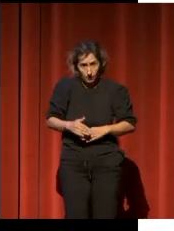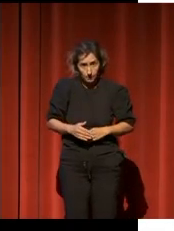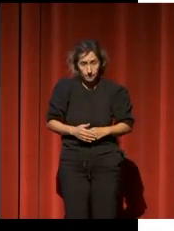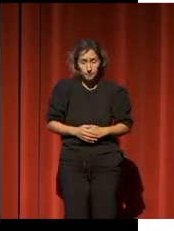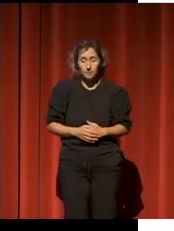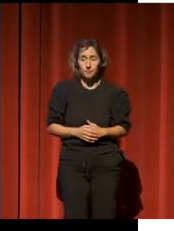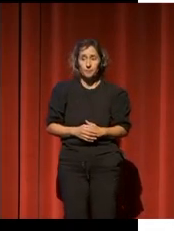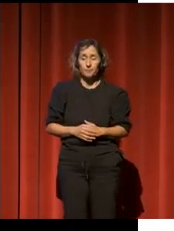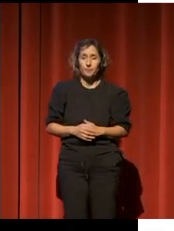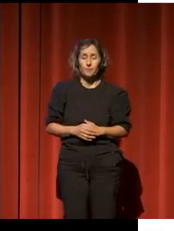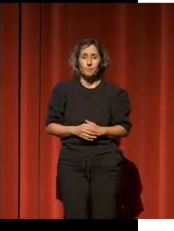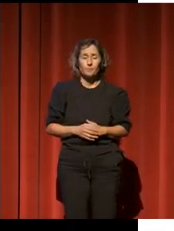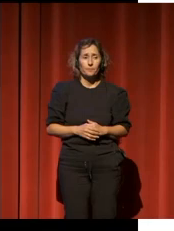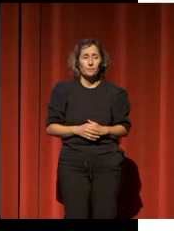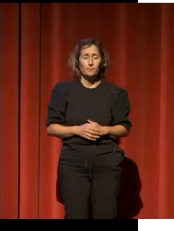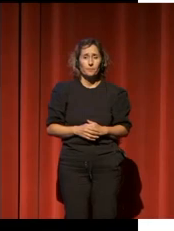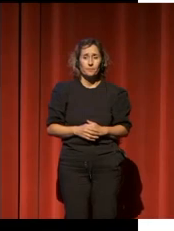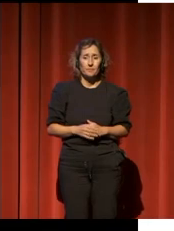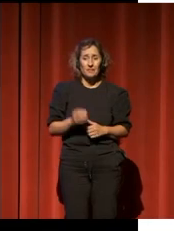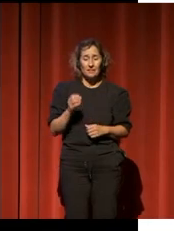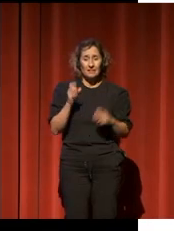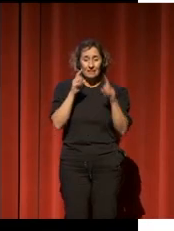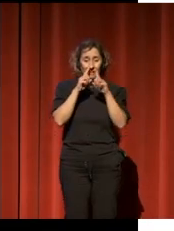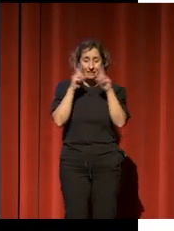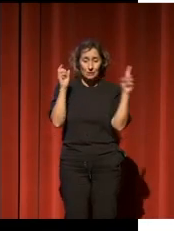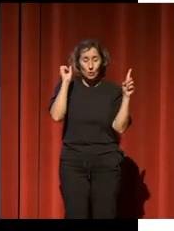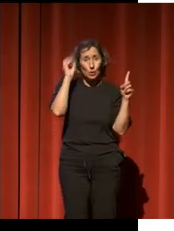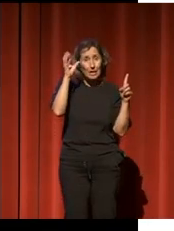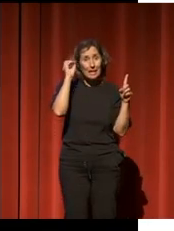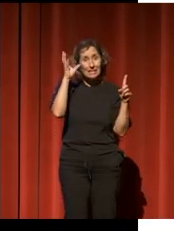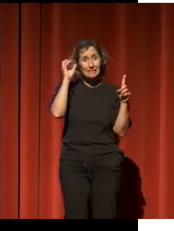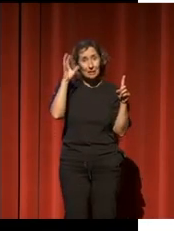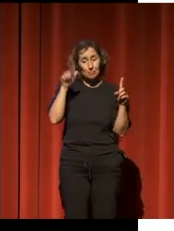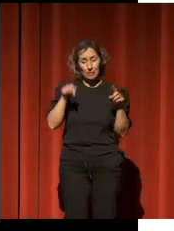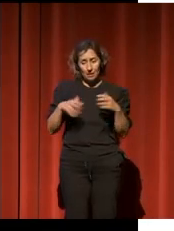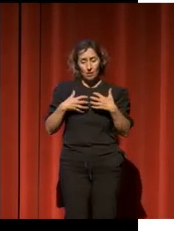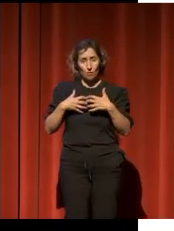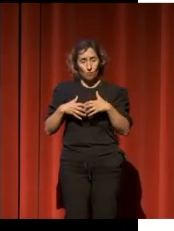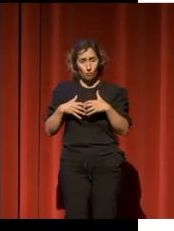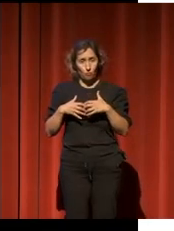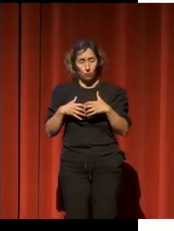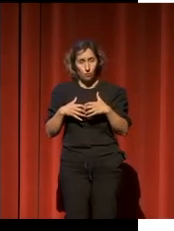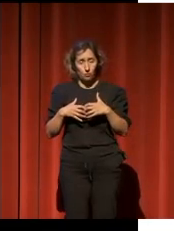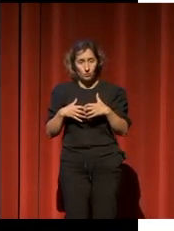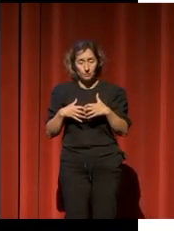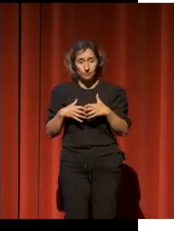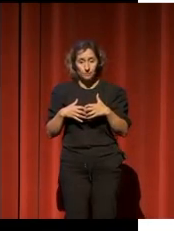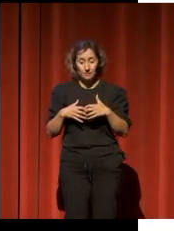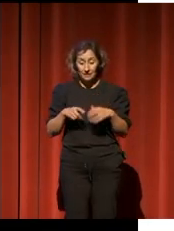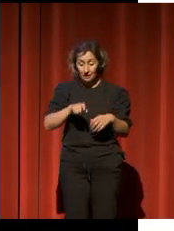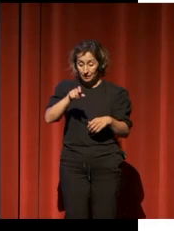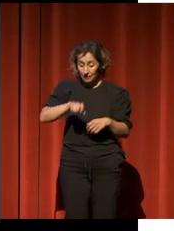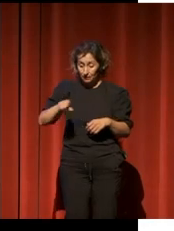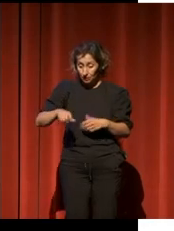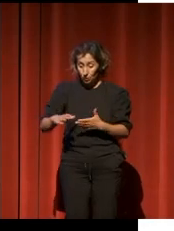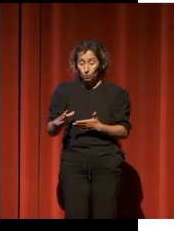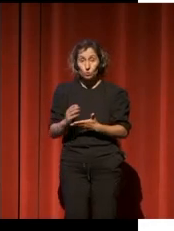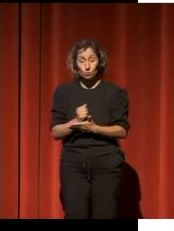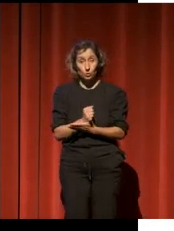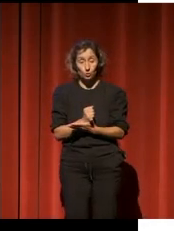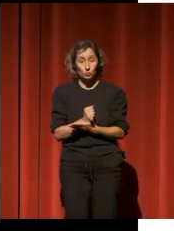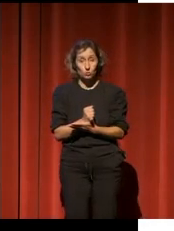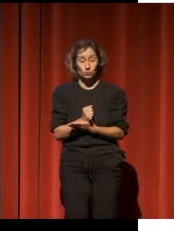e funciona a través de una asamblea anual de programación donde toda la la ciudadanía puede realizar